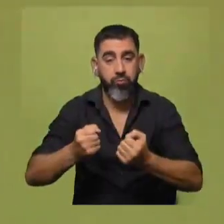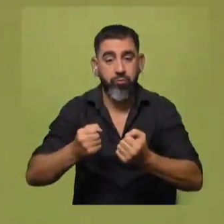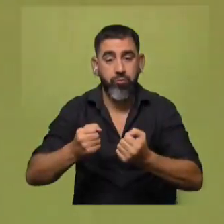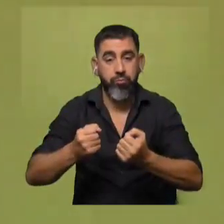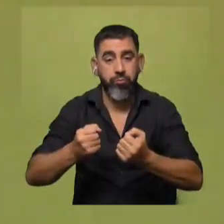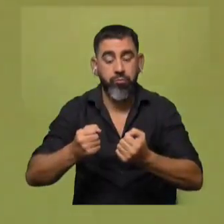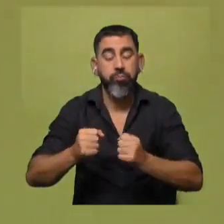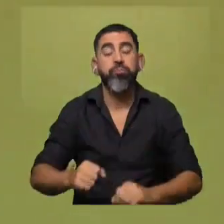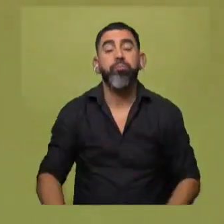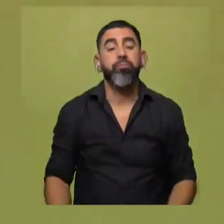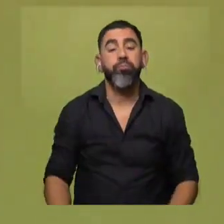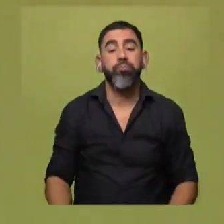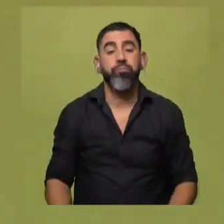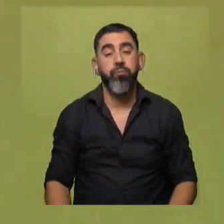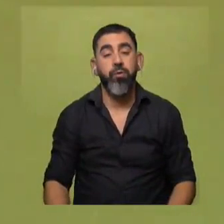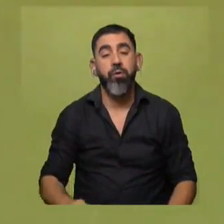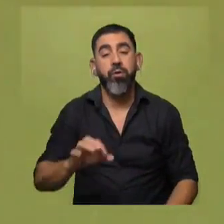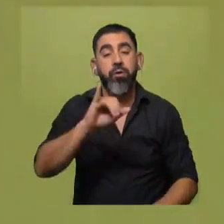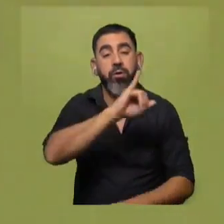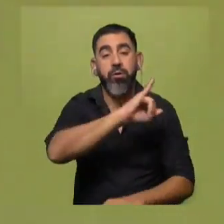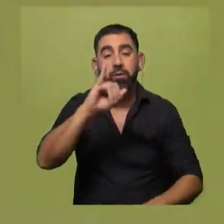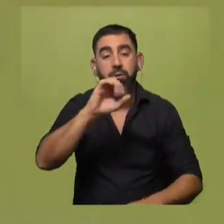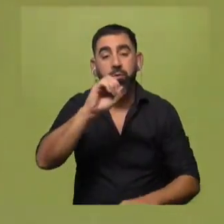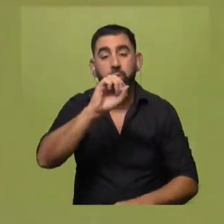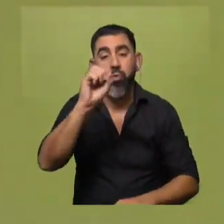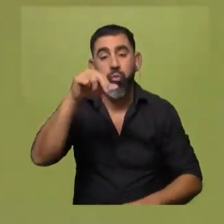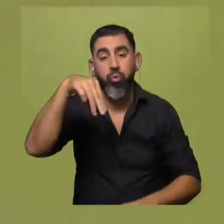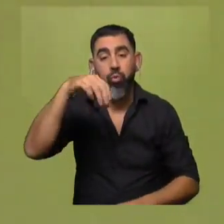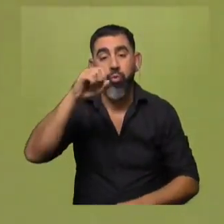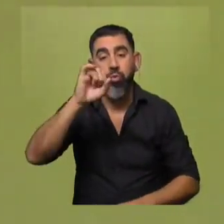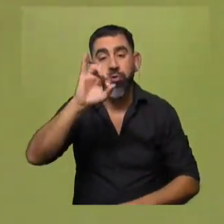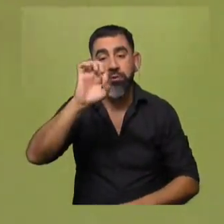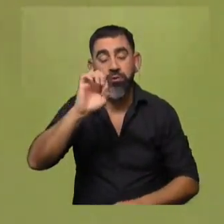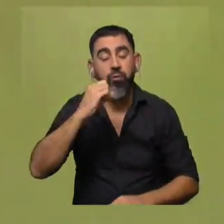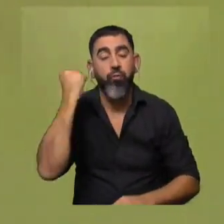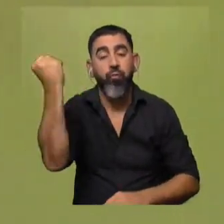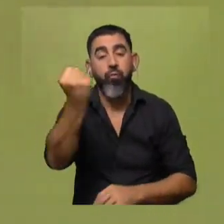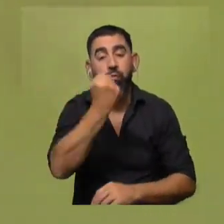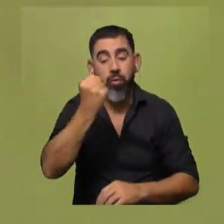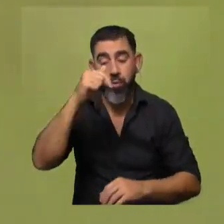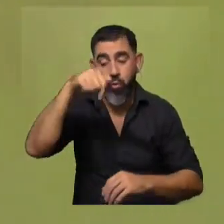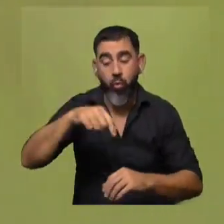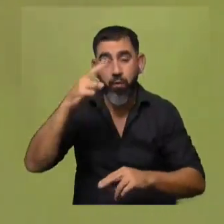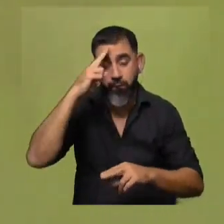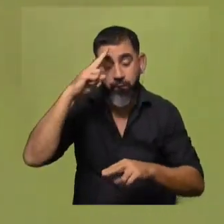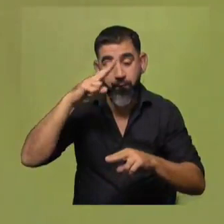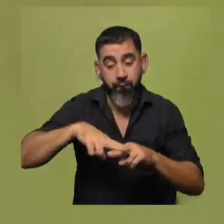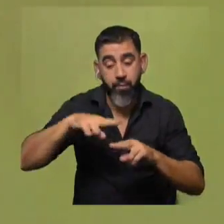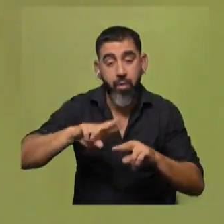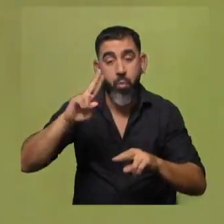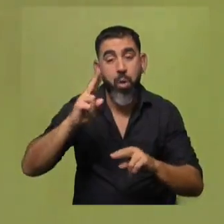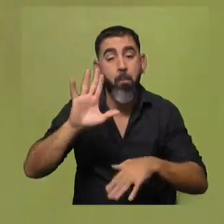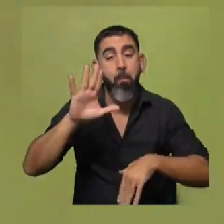aspecto ecosistémico, hablar de zoonosis es fundamental. Y hoy vamos a hablar de una zoonosis que en Uruguay está considerada hoy